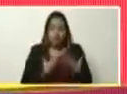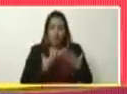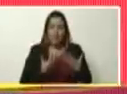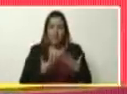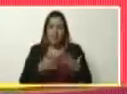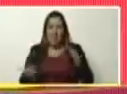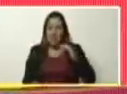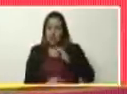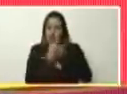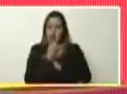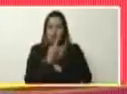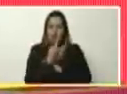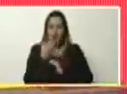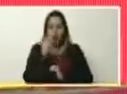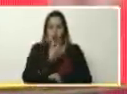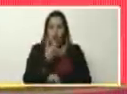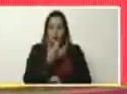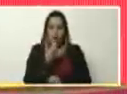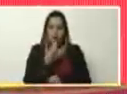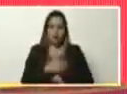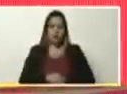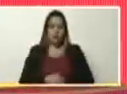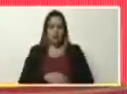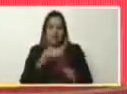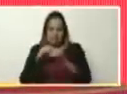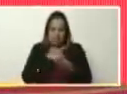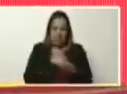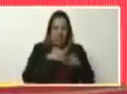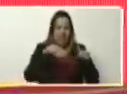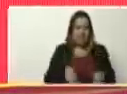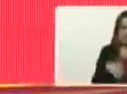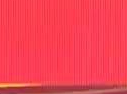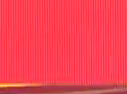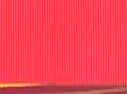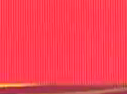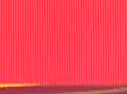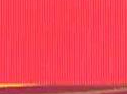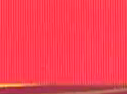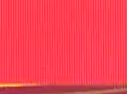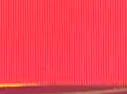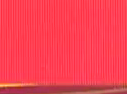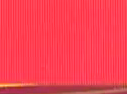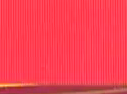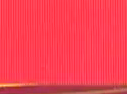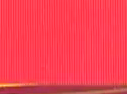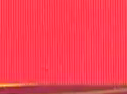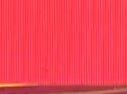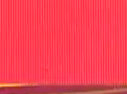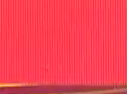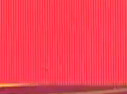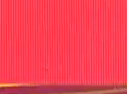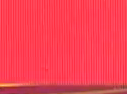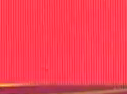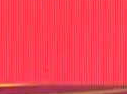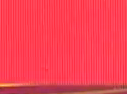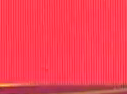traición roja-rojita que se inquistó aquí en PDVSA para saquear la industria,